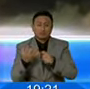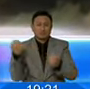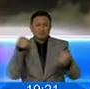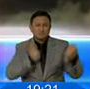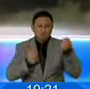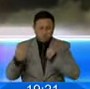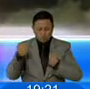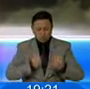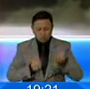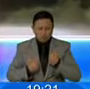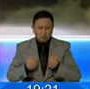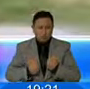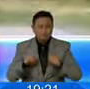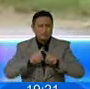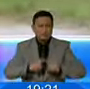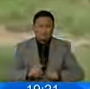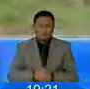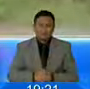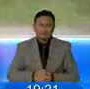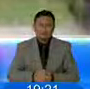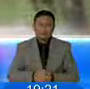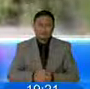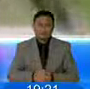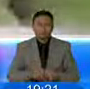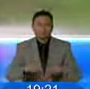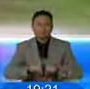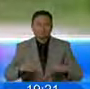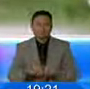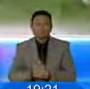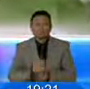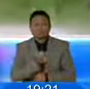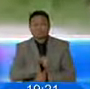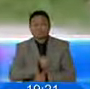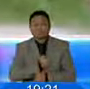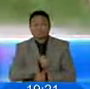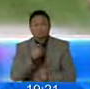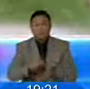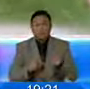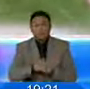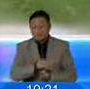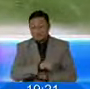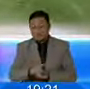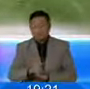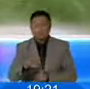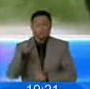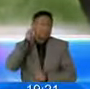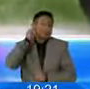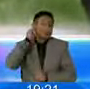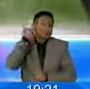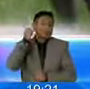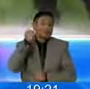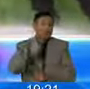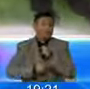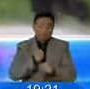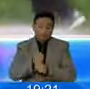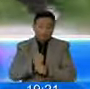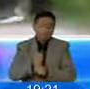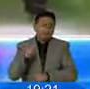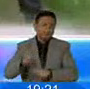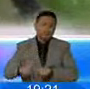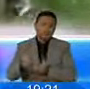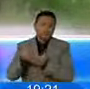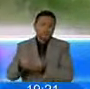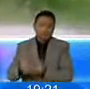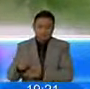traumatismos, policontusiones. Lamentablemente, los esfuerzos de todos nada pudieron hacer por la niña de 10 años de edad, quien perdió la